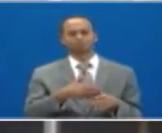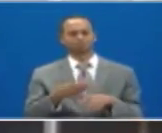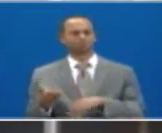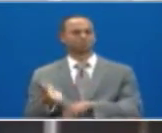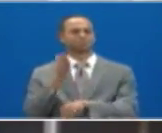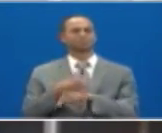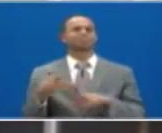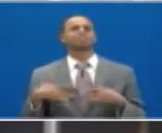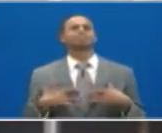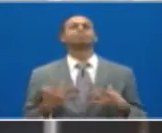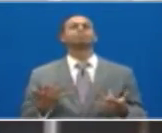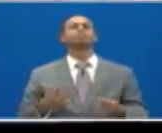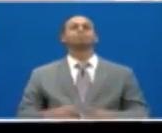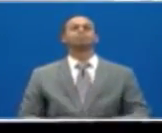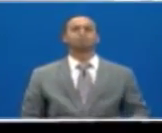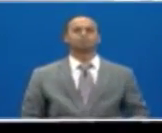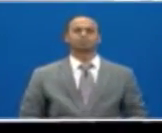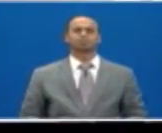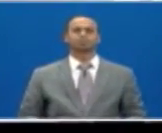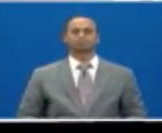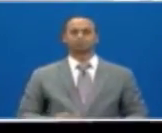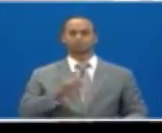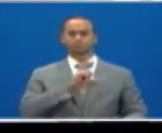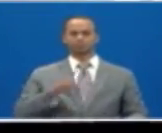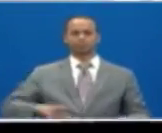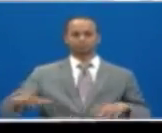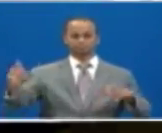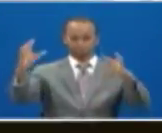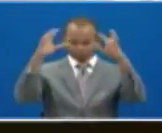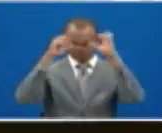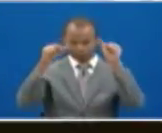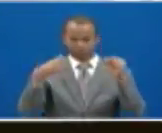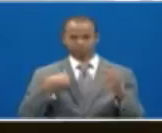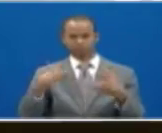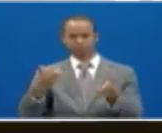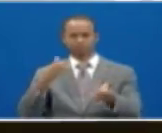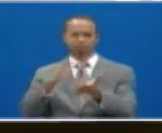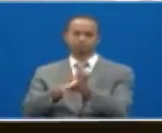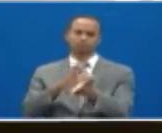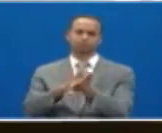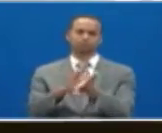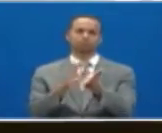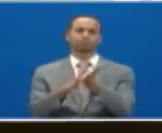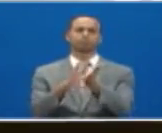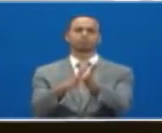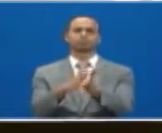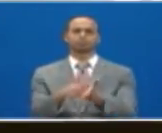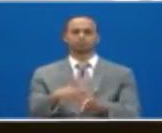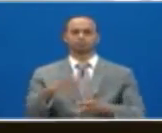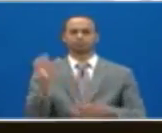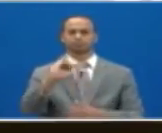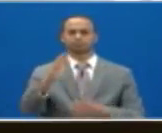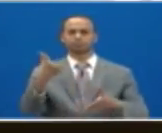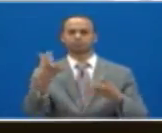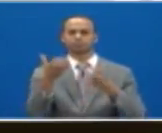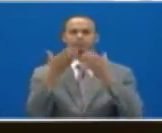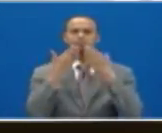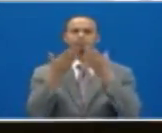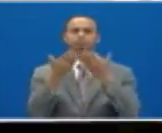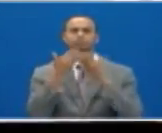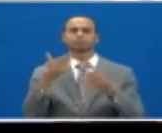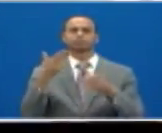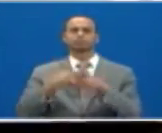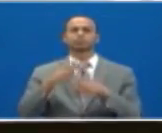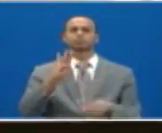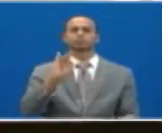los detalles. Señor presidente, quiero felicitarle, quiero darle la gracia en nombre